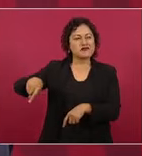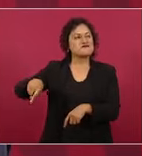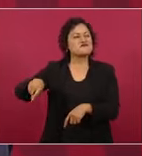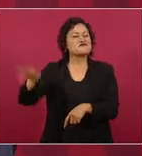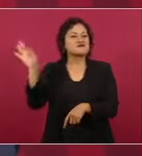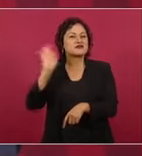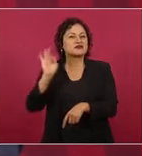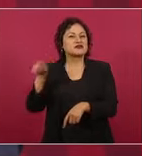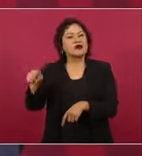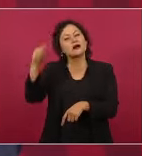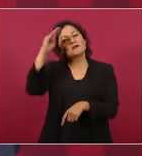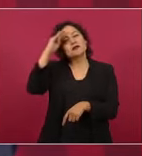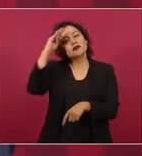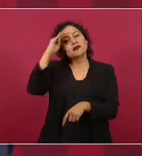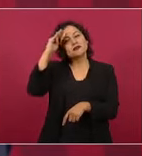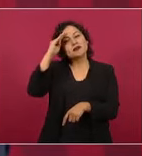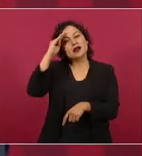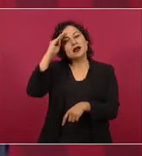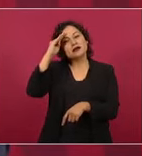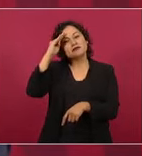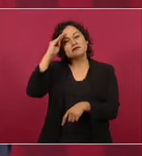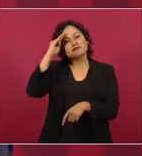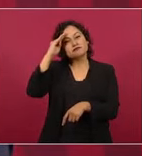que eso es la oposición,